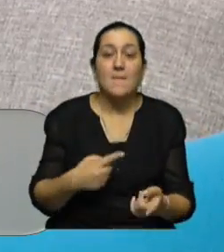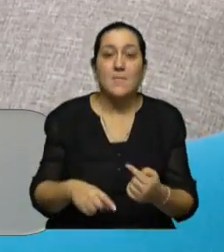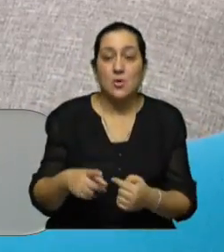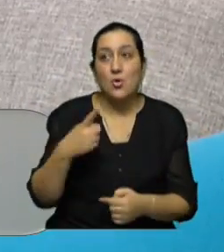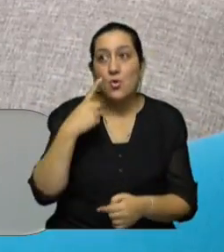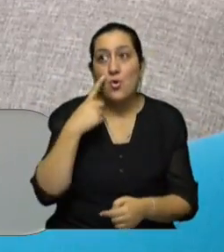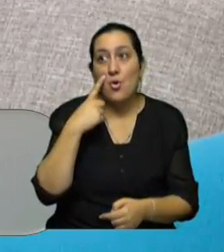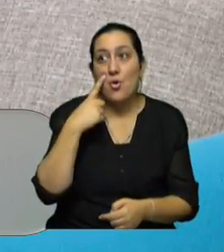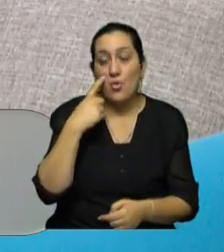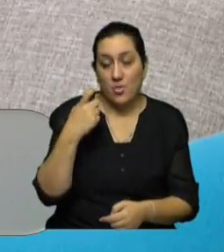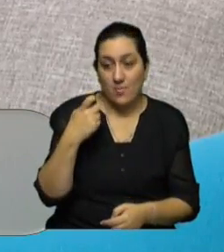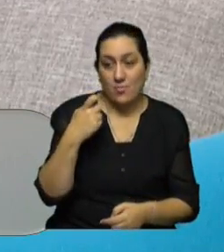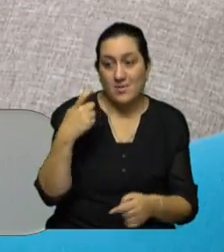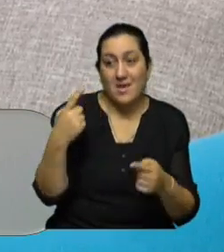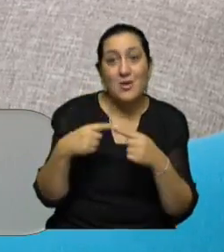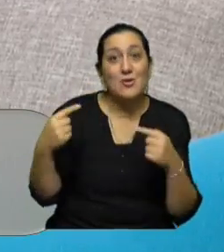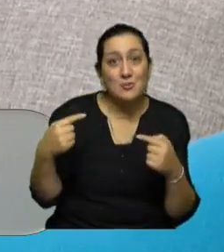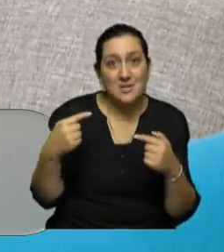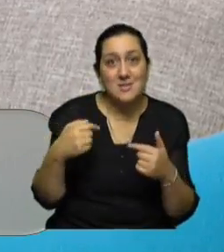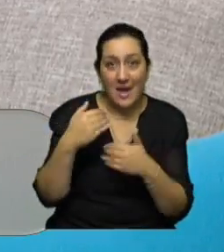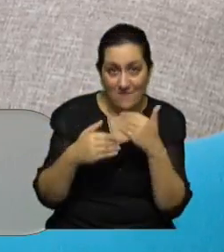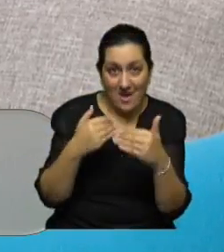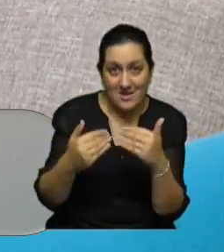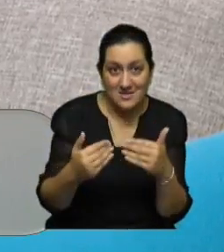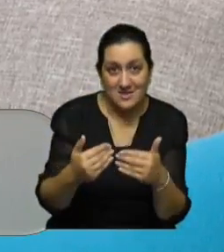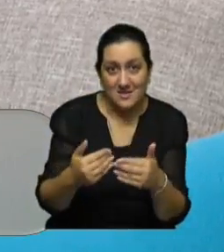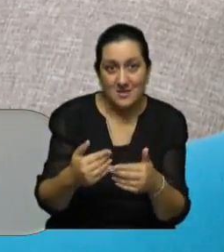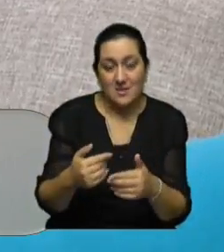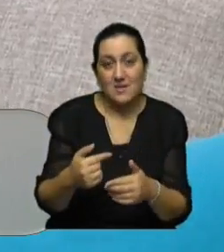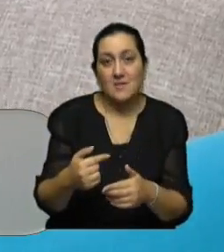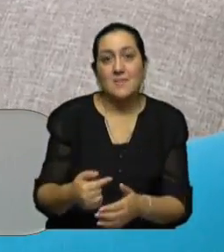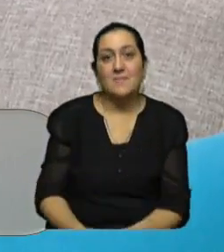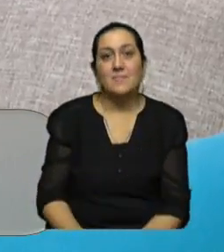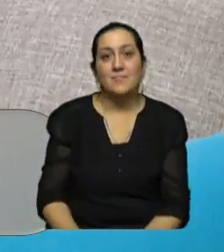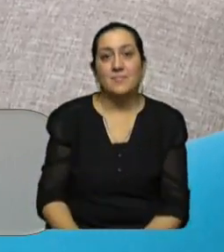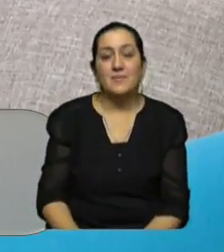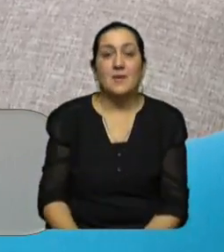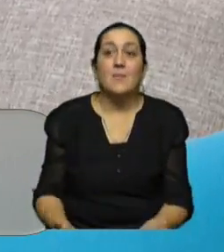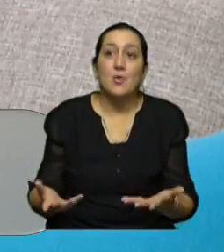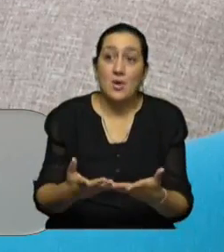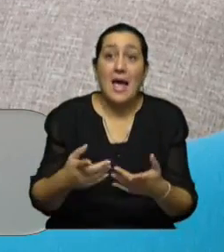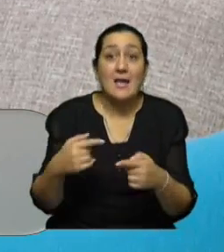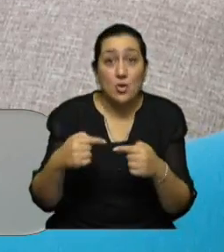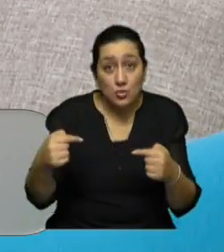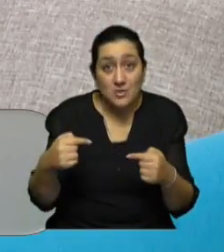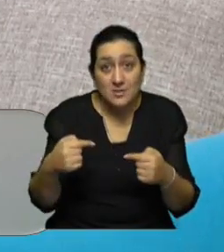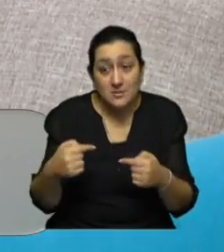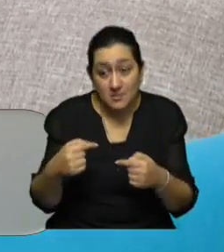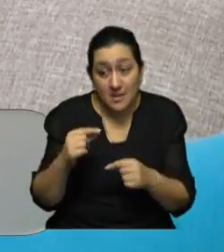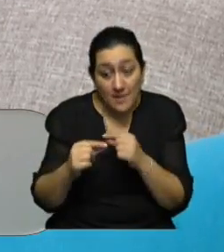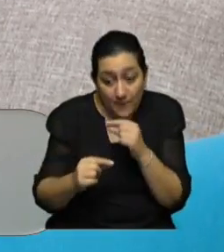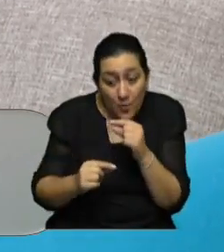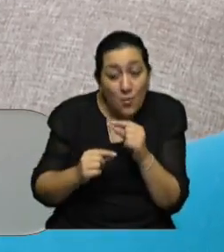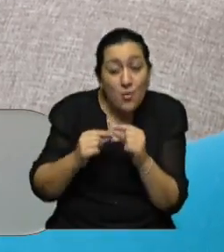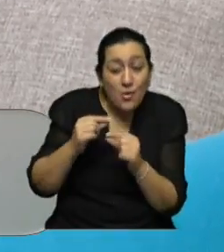viendo cosas que sí va avanzando y bueno, nos vamos agarrando de eso por ahora porque nosotros tenemos el